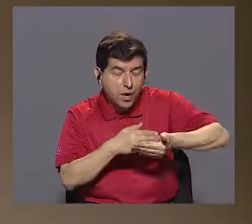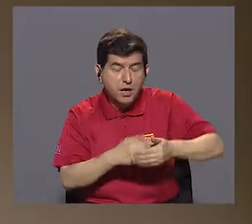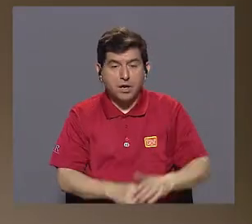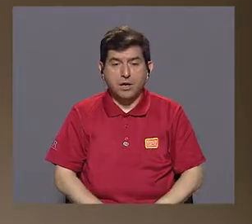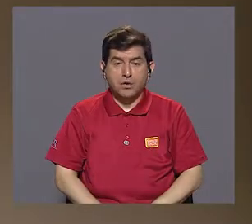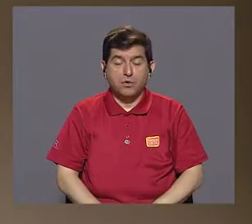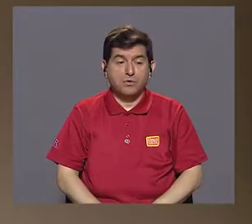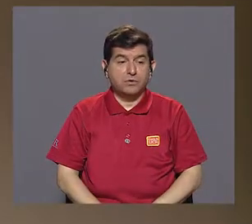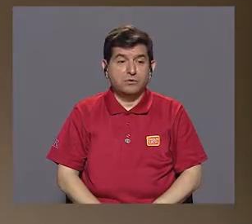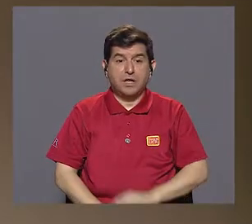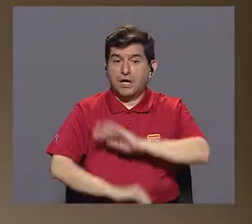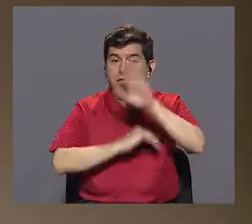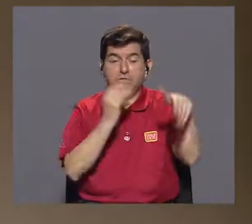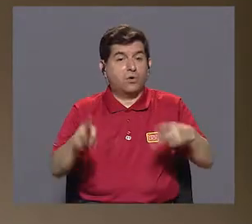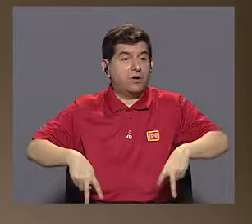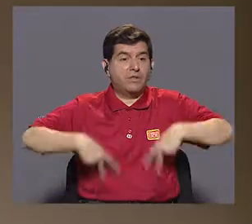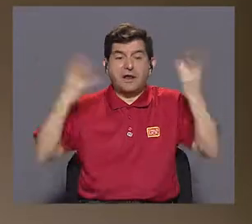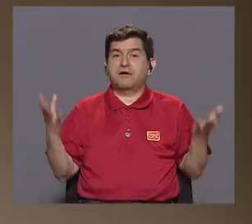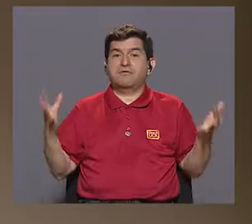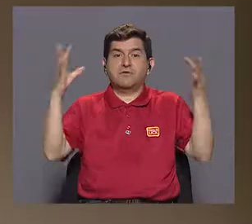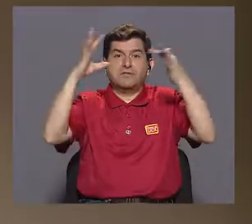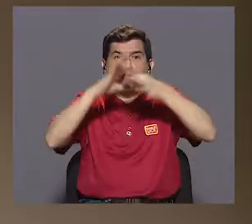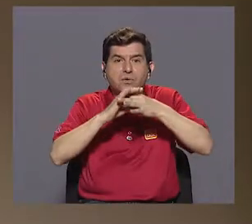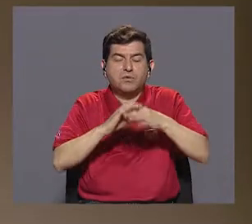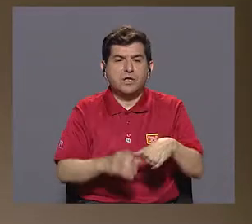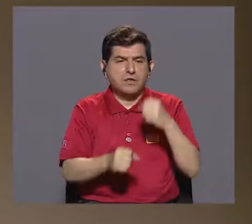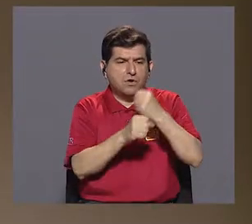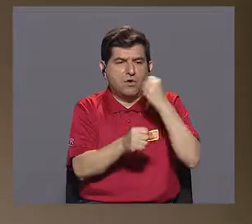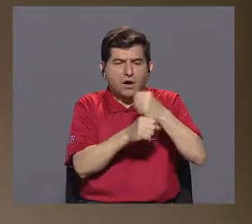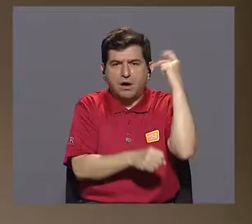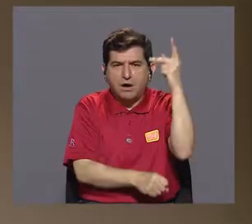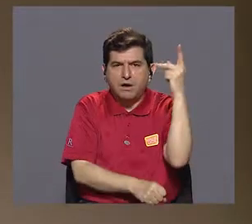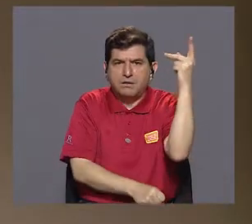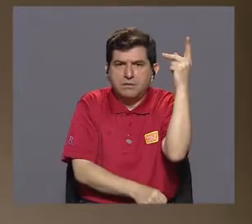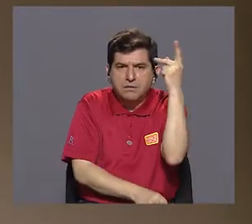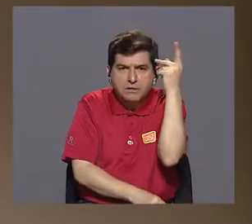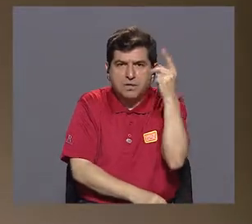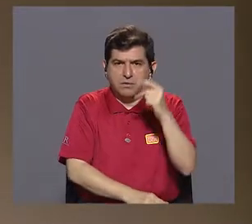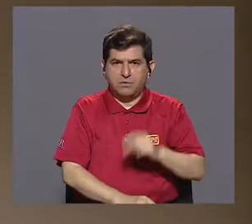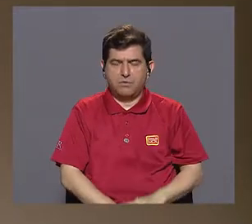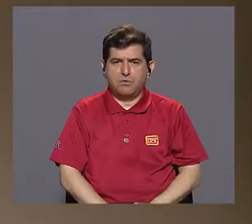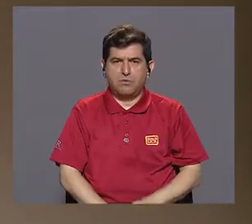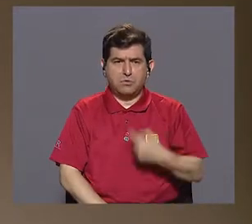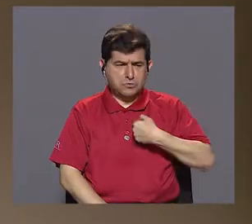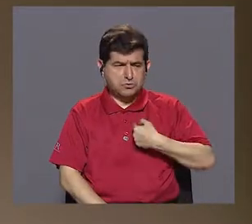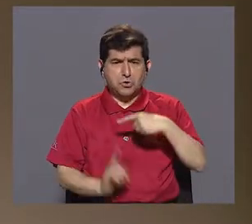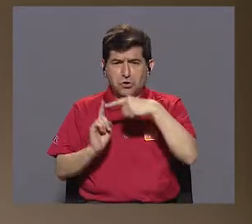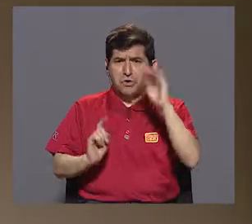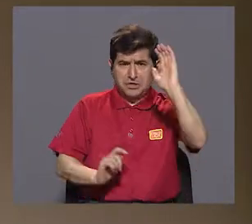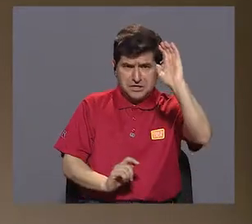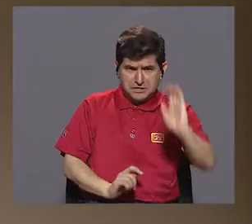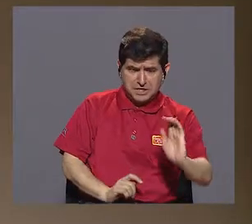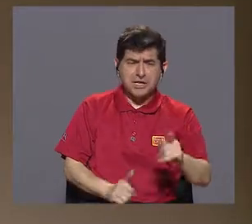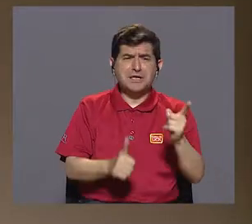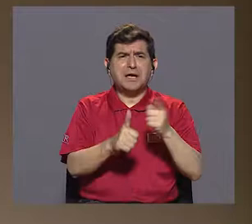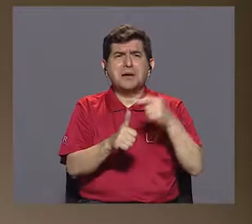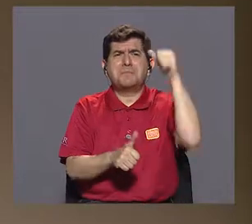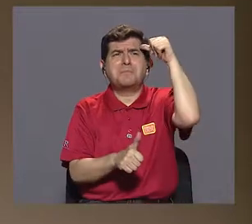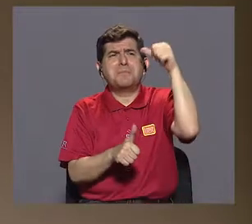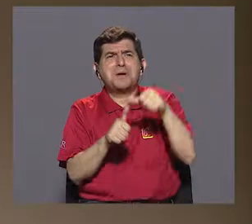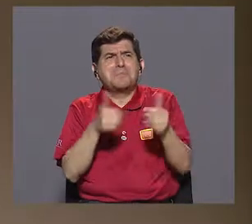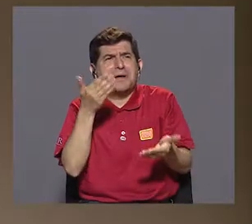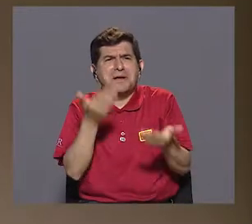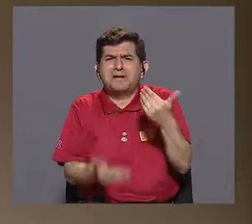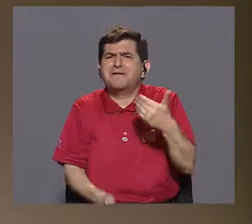después de una vida entera vinculada al quehacer político, desde niña, el